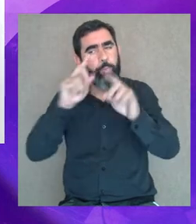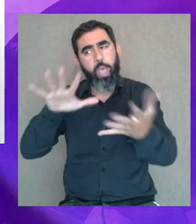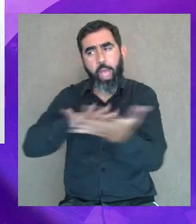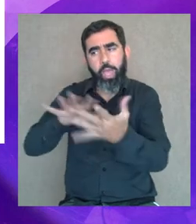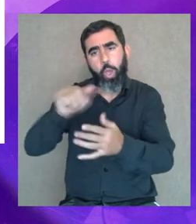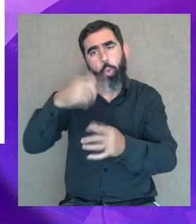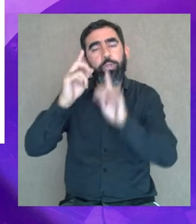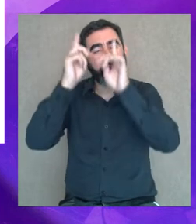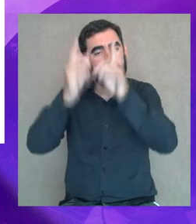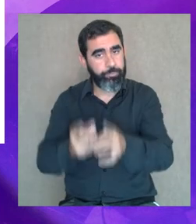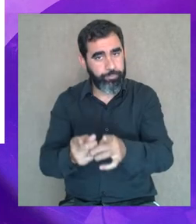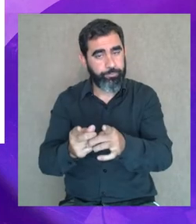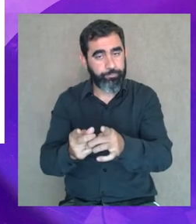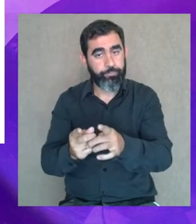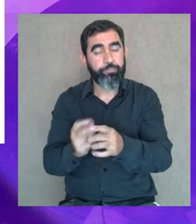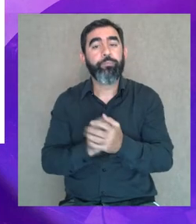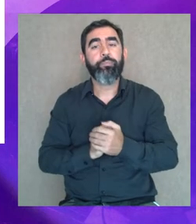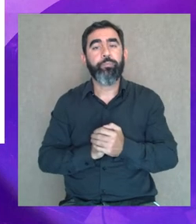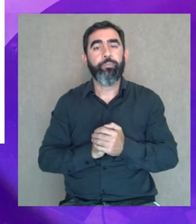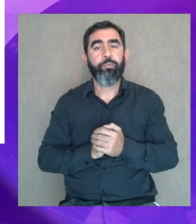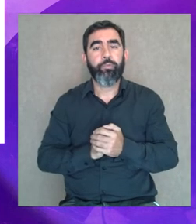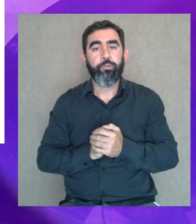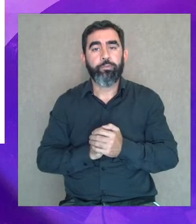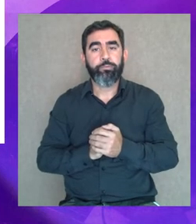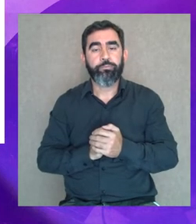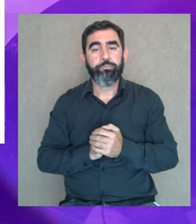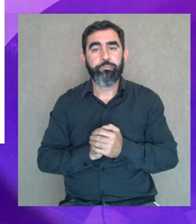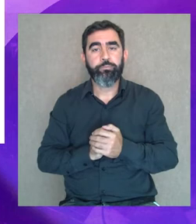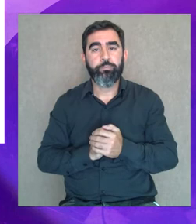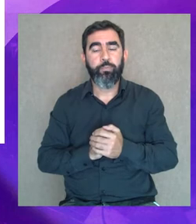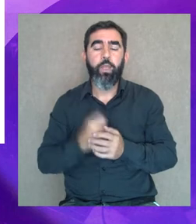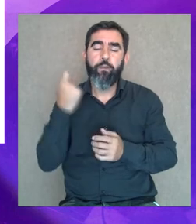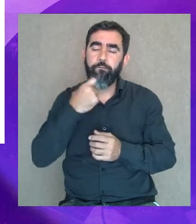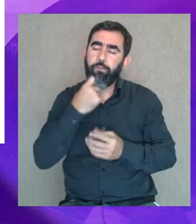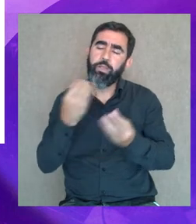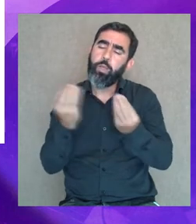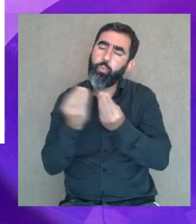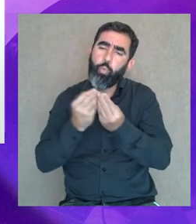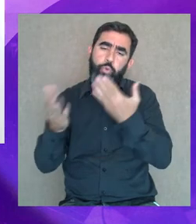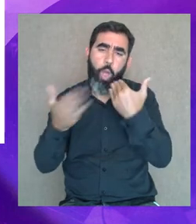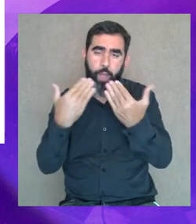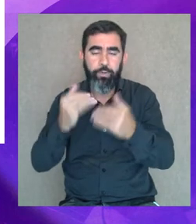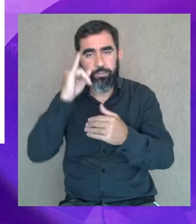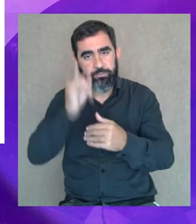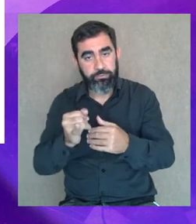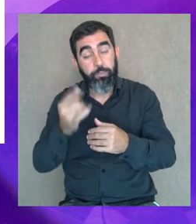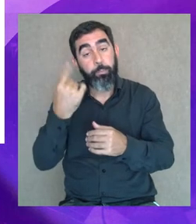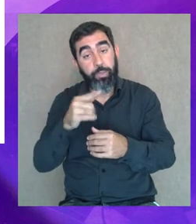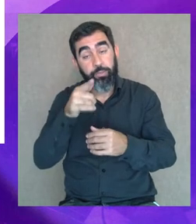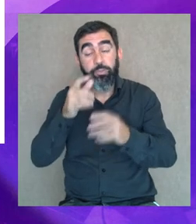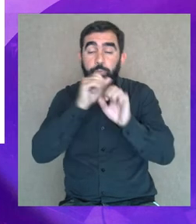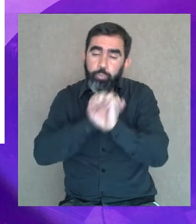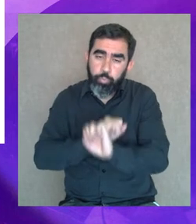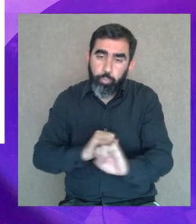otras de las áreas es aunque se está trabajando que se está hablando y que obviamente falta mucho para hablarnos pero también